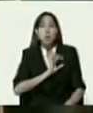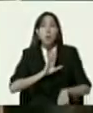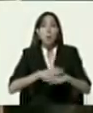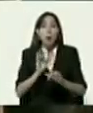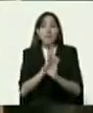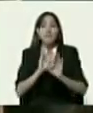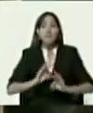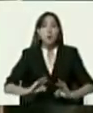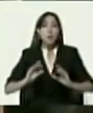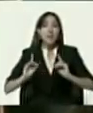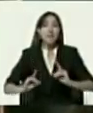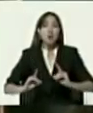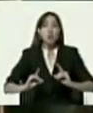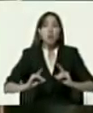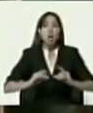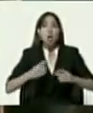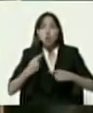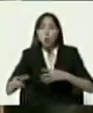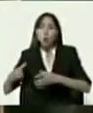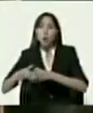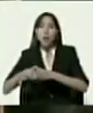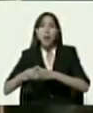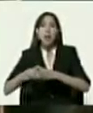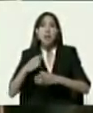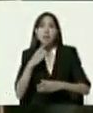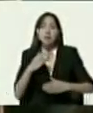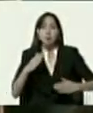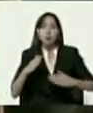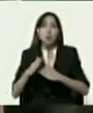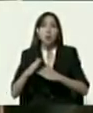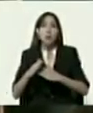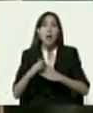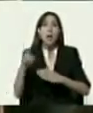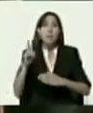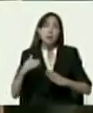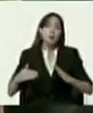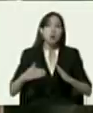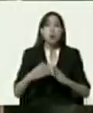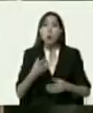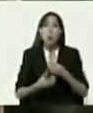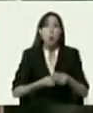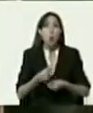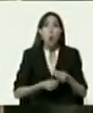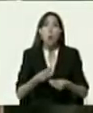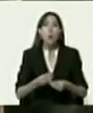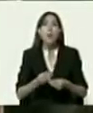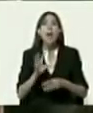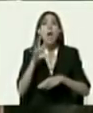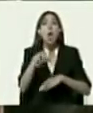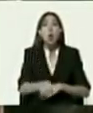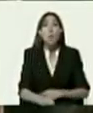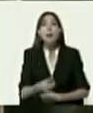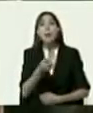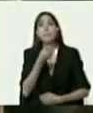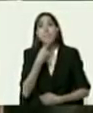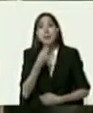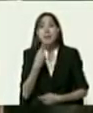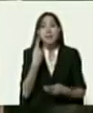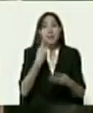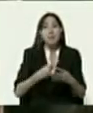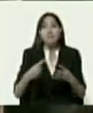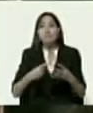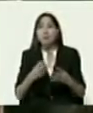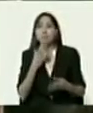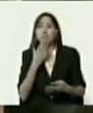medidas coercitivas secundarias, niegan el acceso al Estado venezolano, no puede el Estado comprar ni elementos de